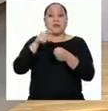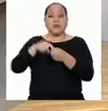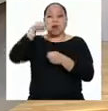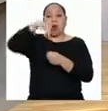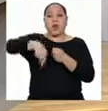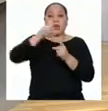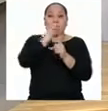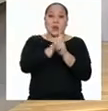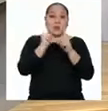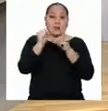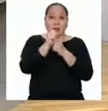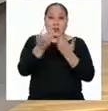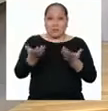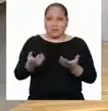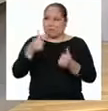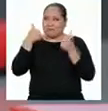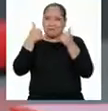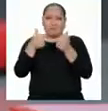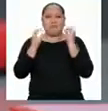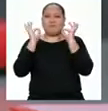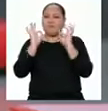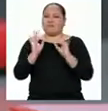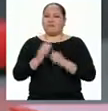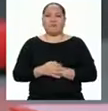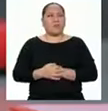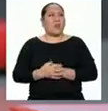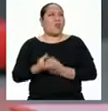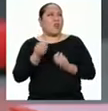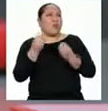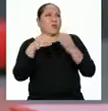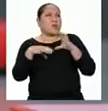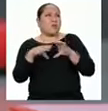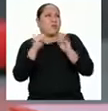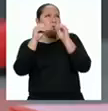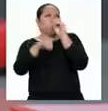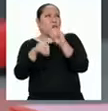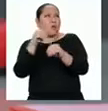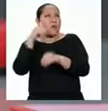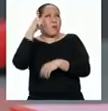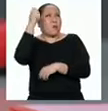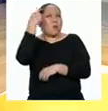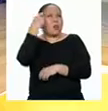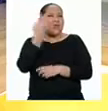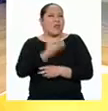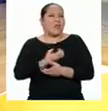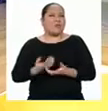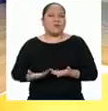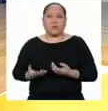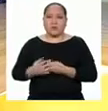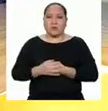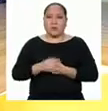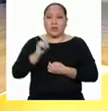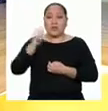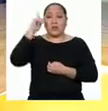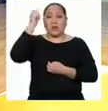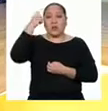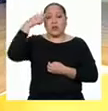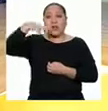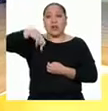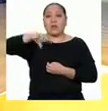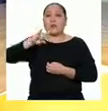nuestra sociedad. ¡Un éxito!, ¿no? ¿Cómo se hace eso de las políticas públicas? Las políticas públicas